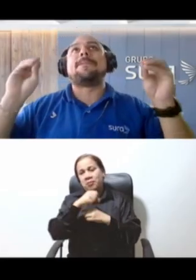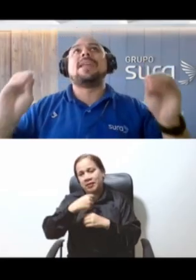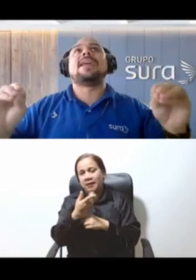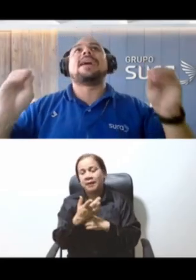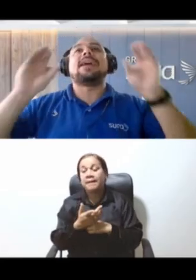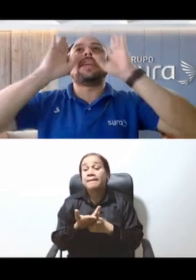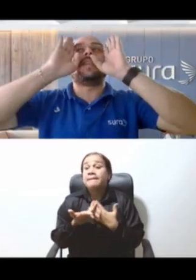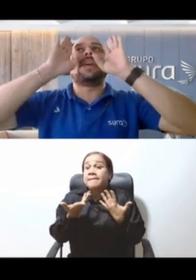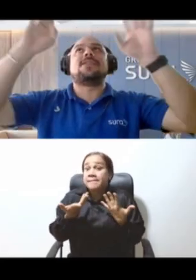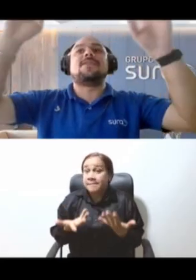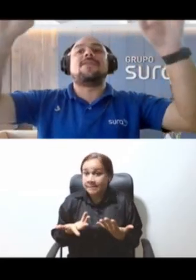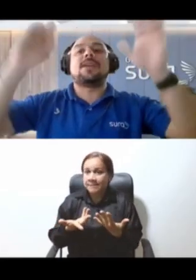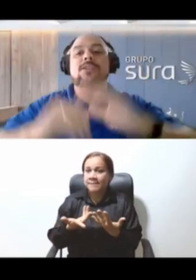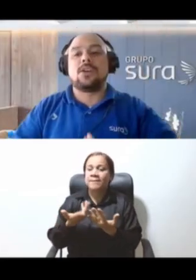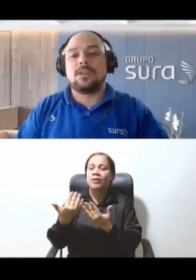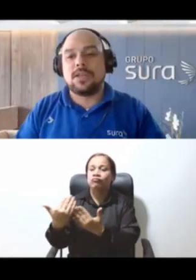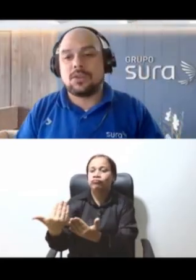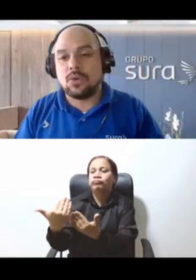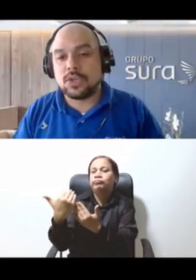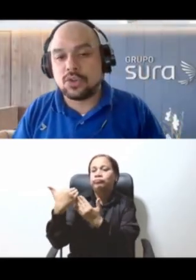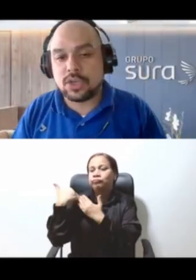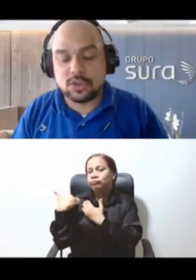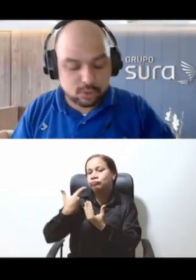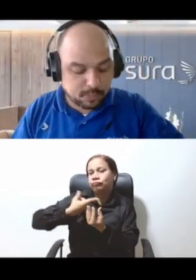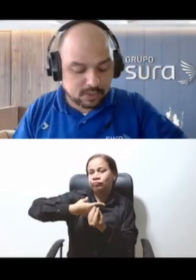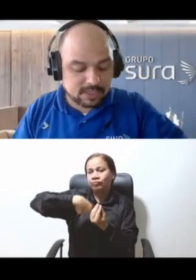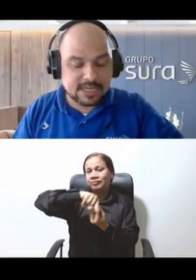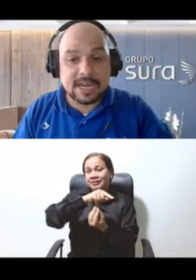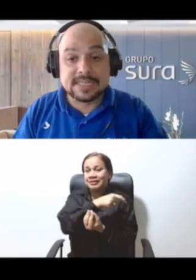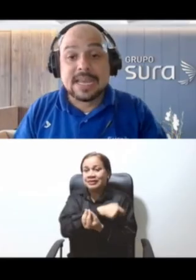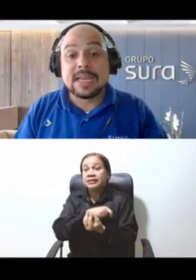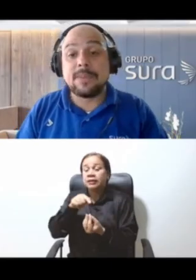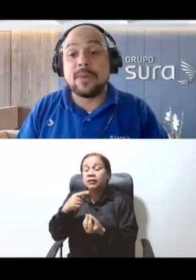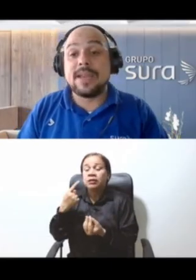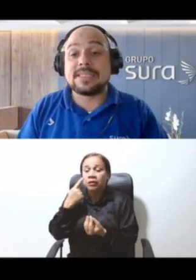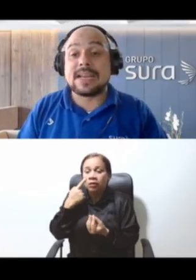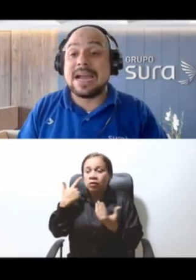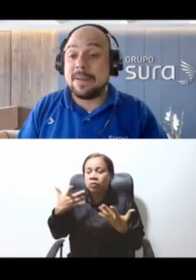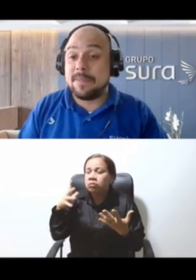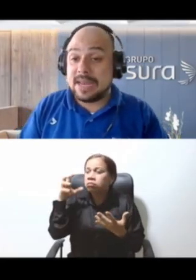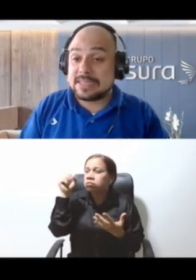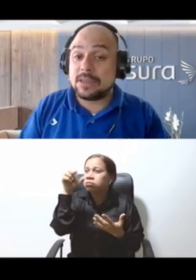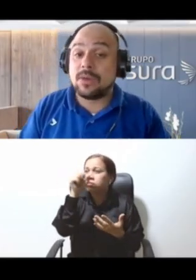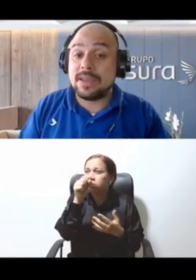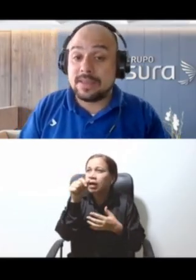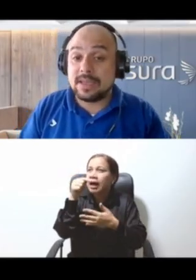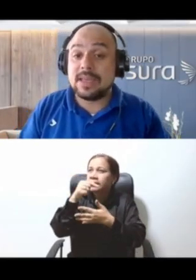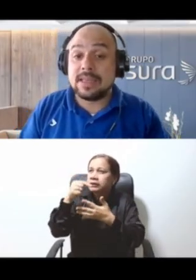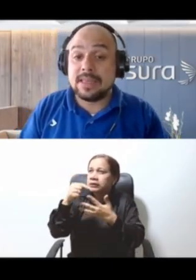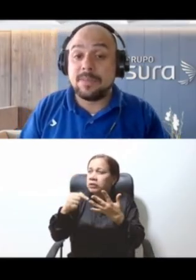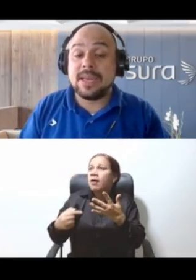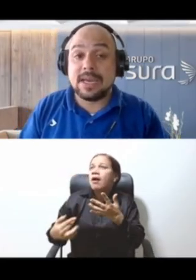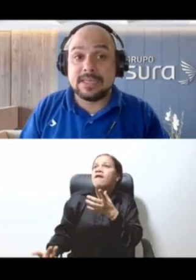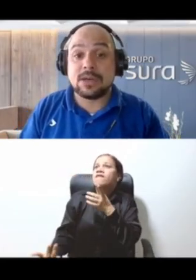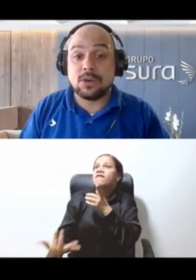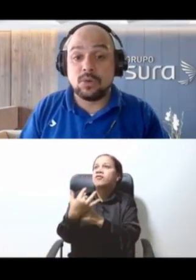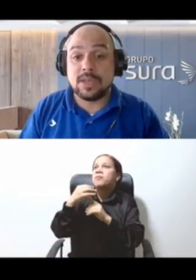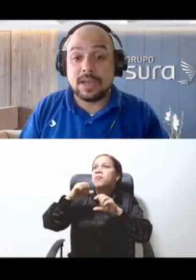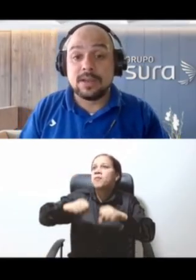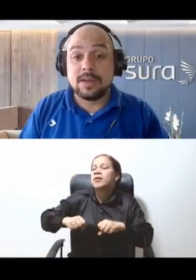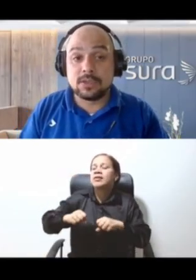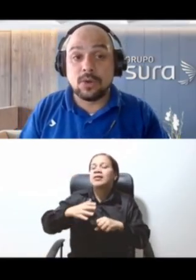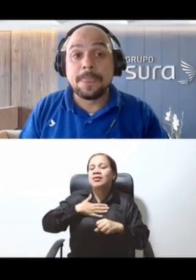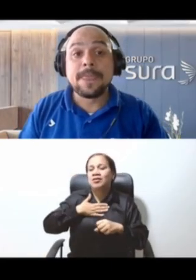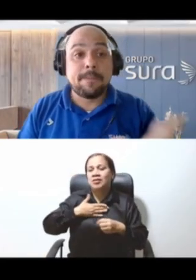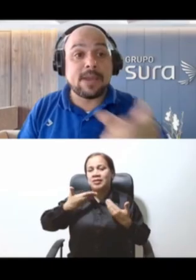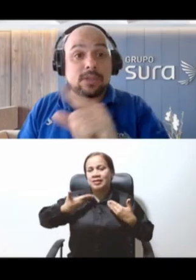tener una plena identificación de todos esos riesgos potenciales que pueden estar amenazando la integridad del brigadista